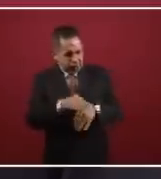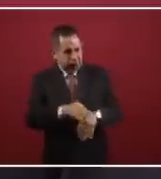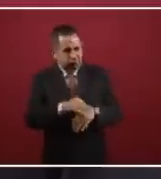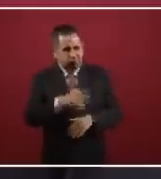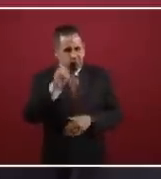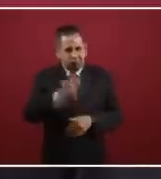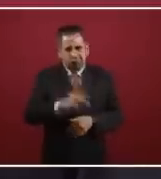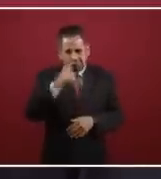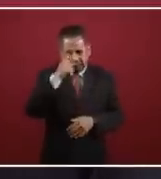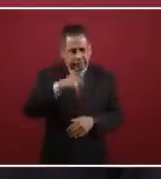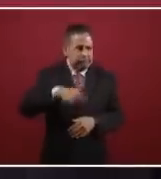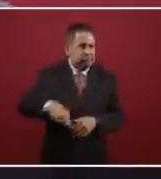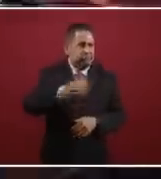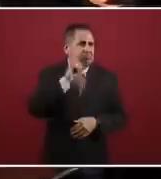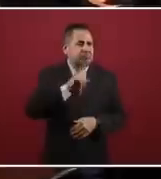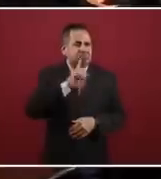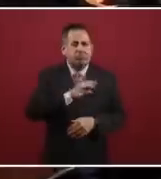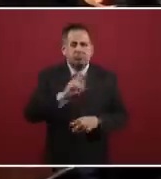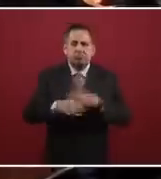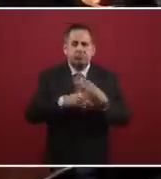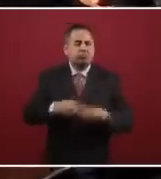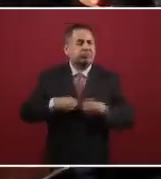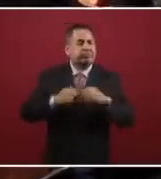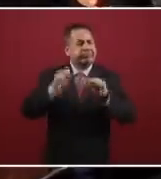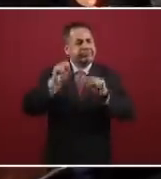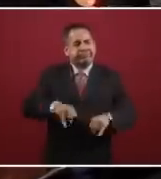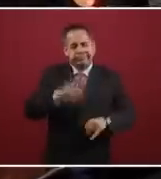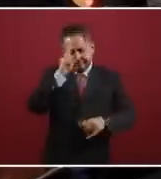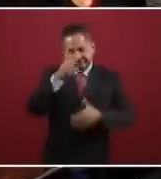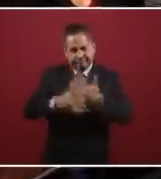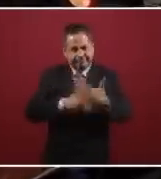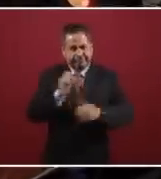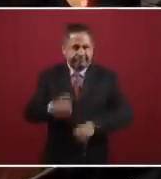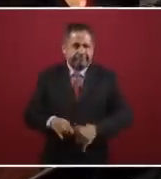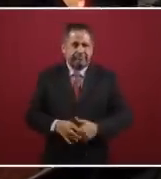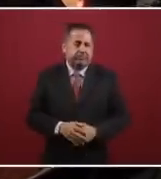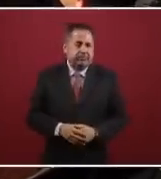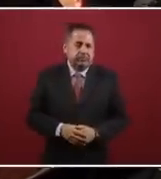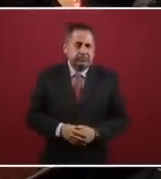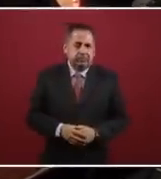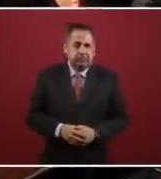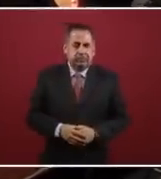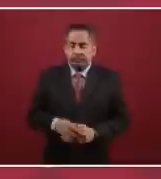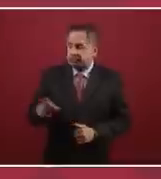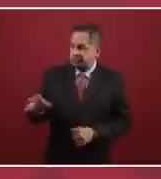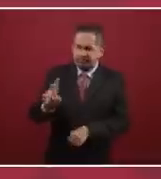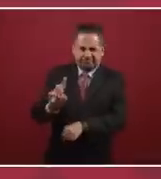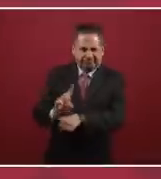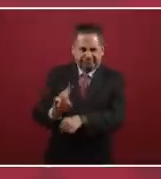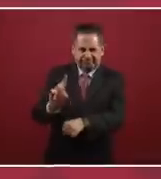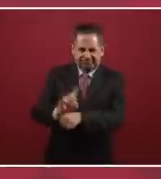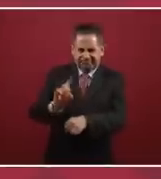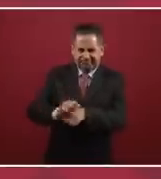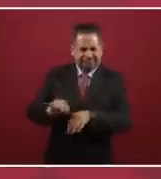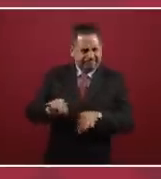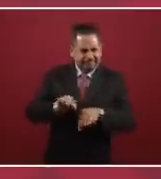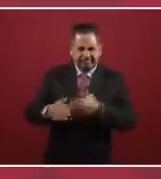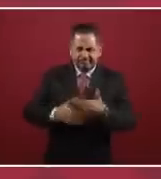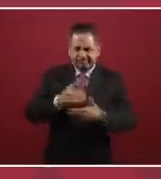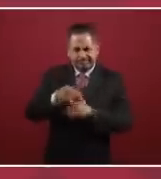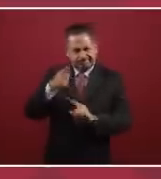todas las mujeres puedan vivir sin violencia. Estamos trabajando todos los días con